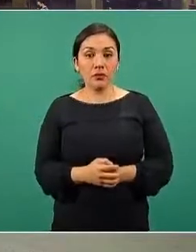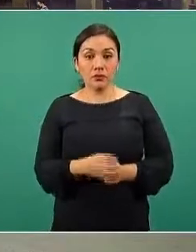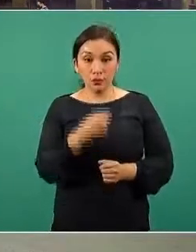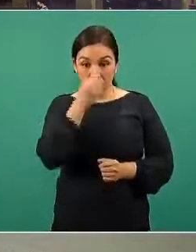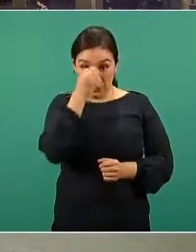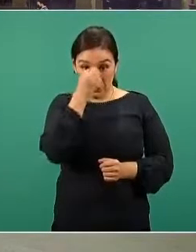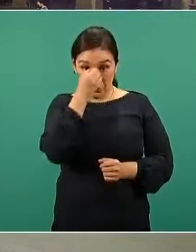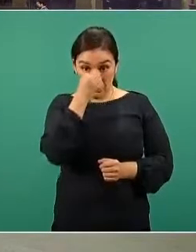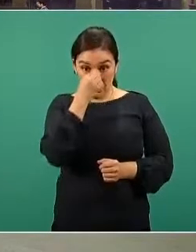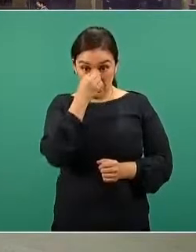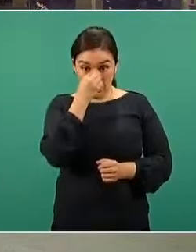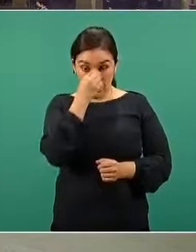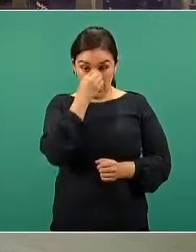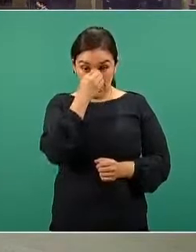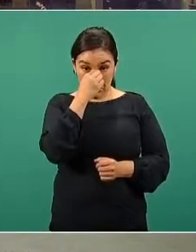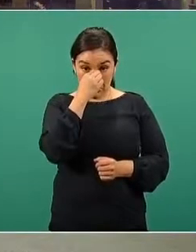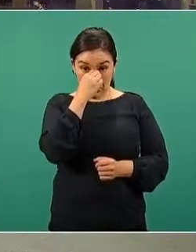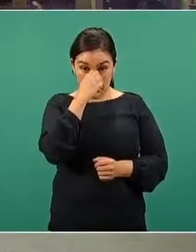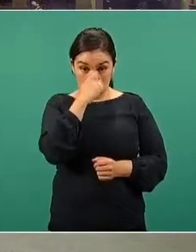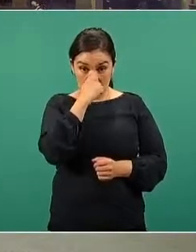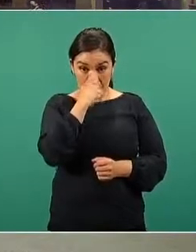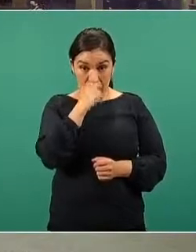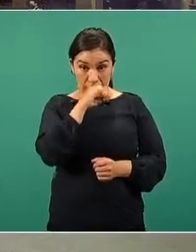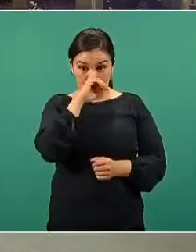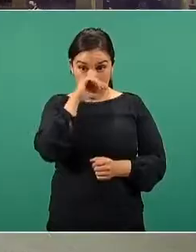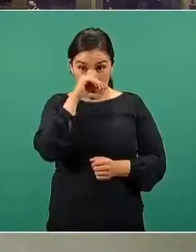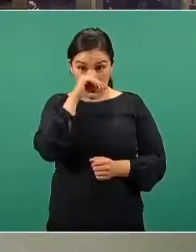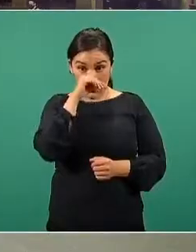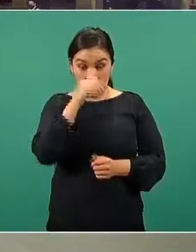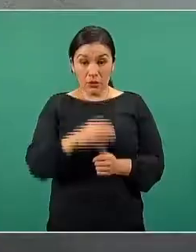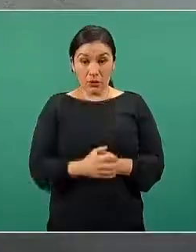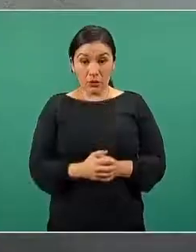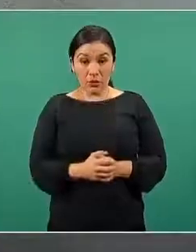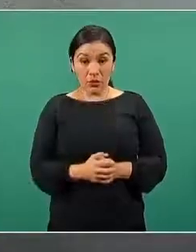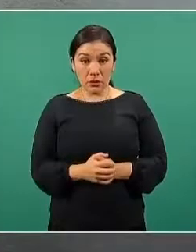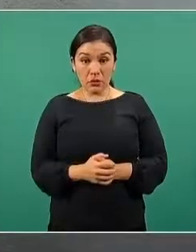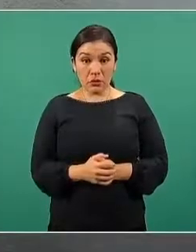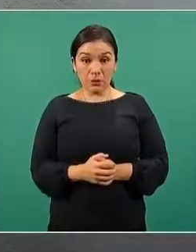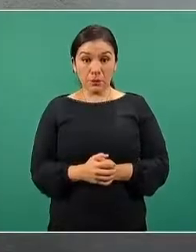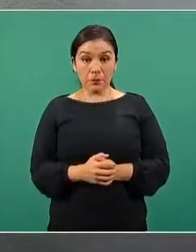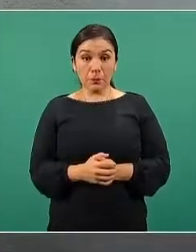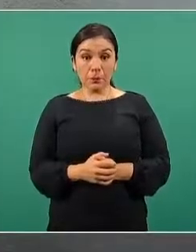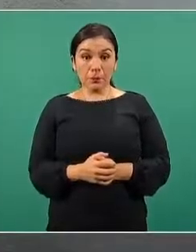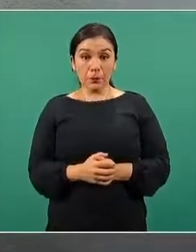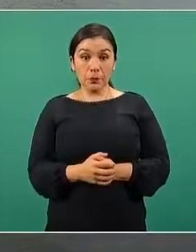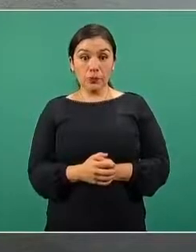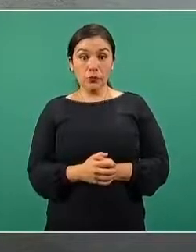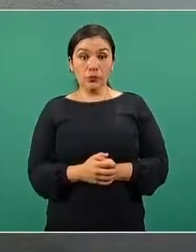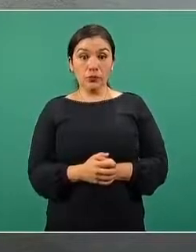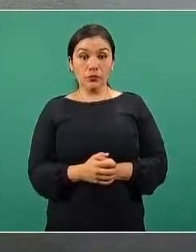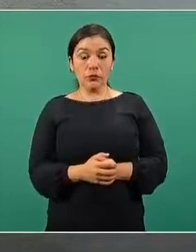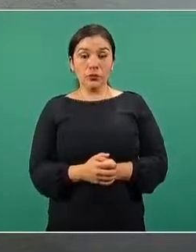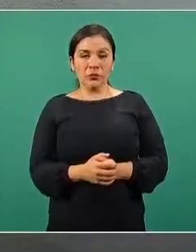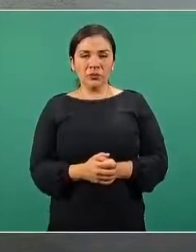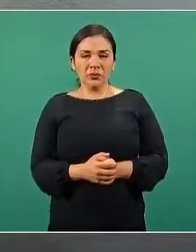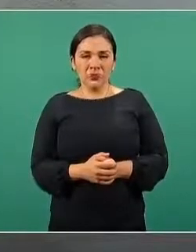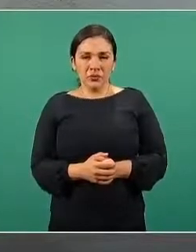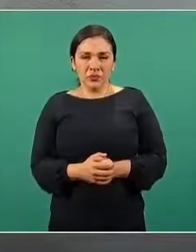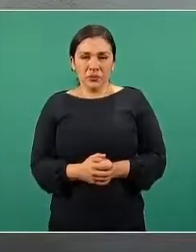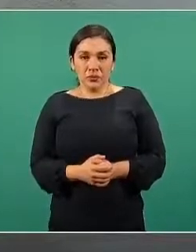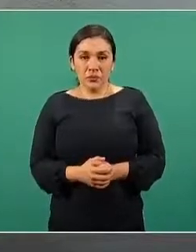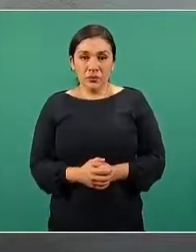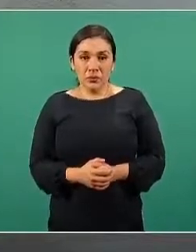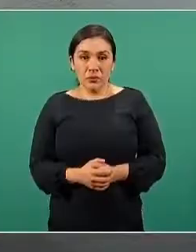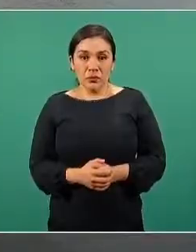Es una fecha muy importante para América Latina, pero también pudiera representar un riesgo de un rebrote en